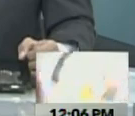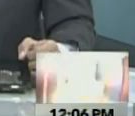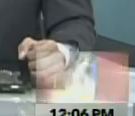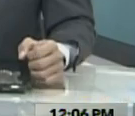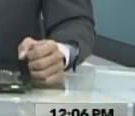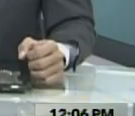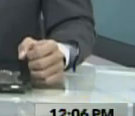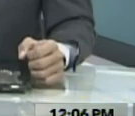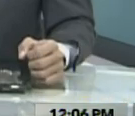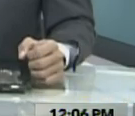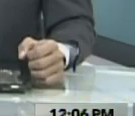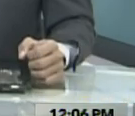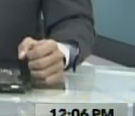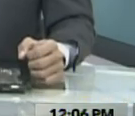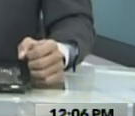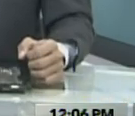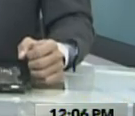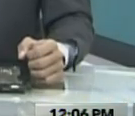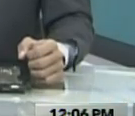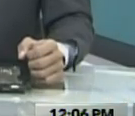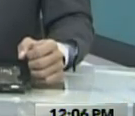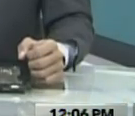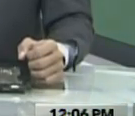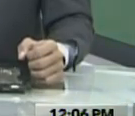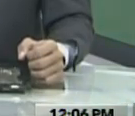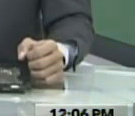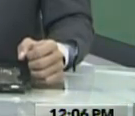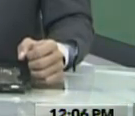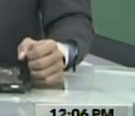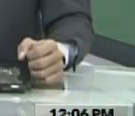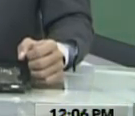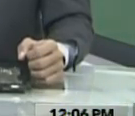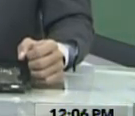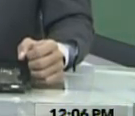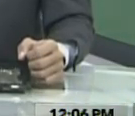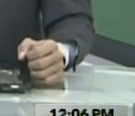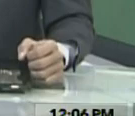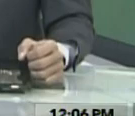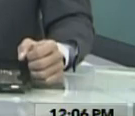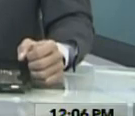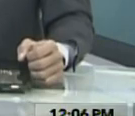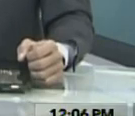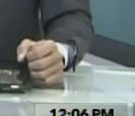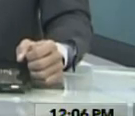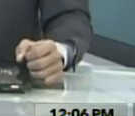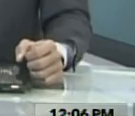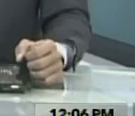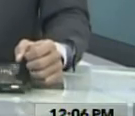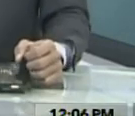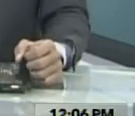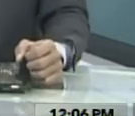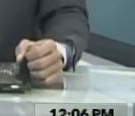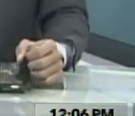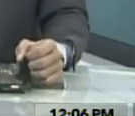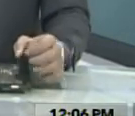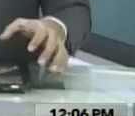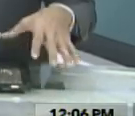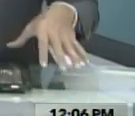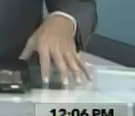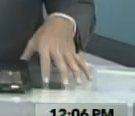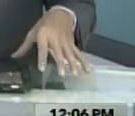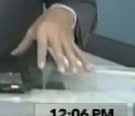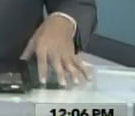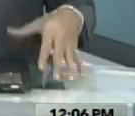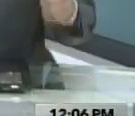Ahora 12:06 minutos de la tarde en la Plaza de los Museos de aquí, de nuestra ciudad capital, se encuentra Oliver Yaguarán. Se da inicio en esta semana mayor